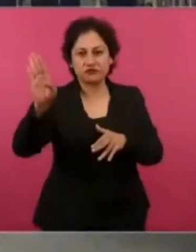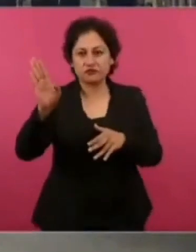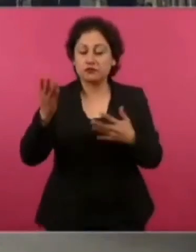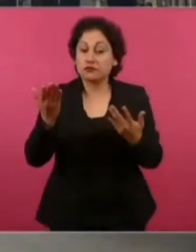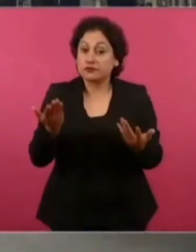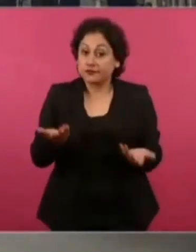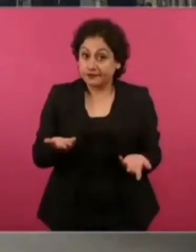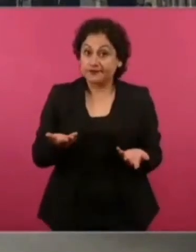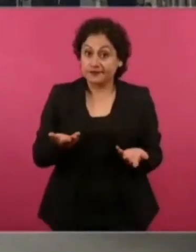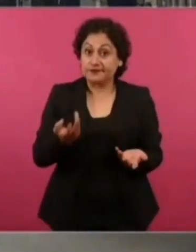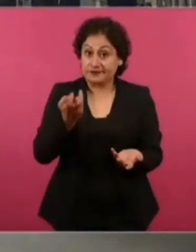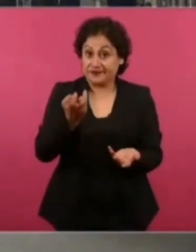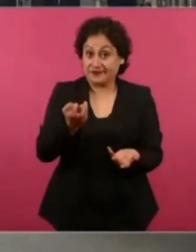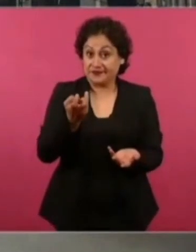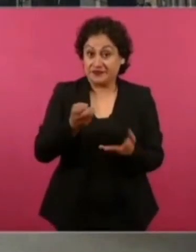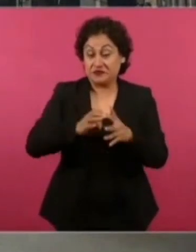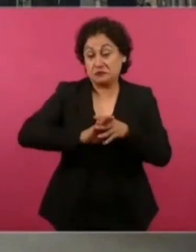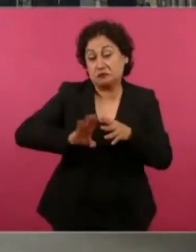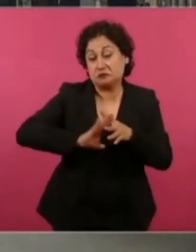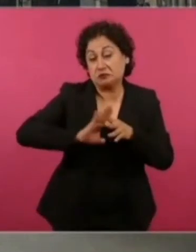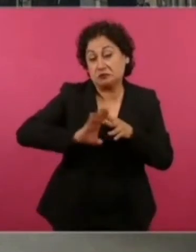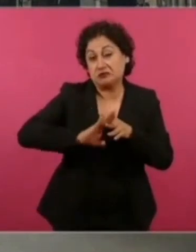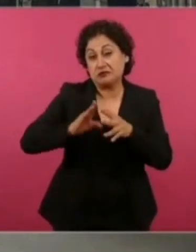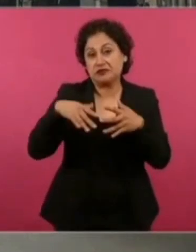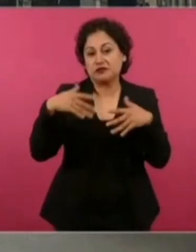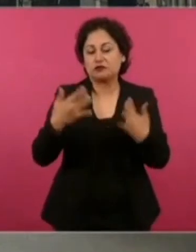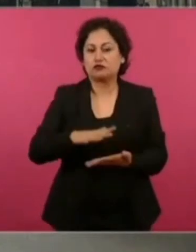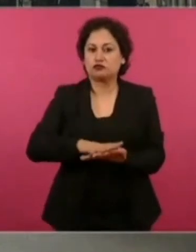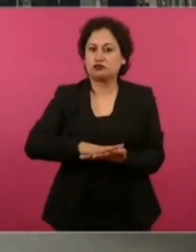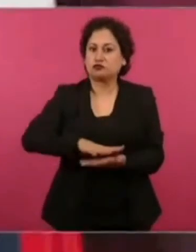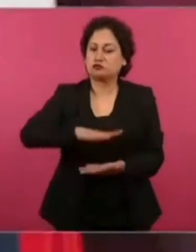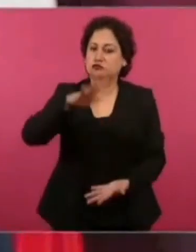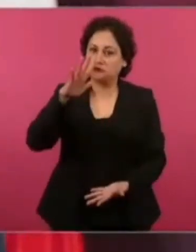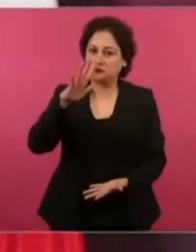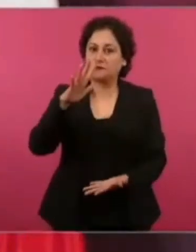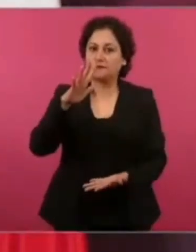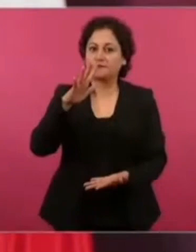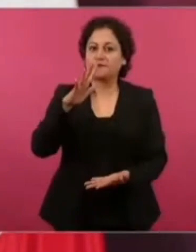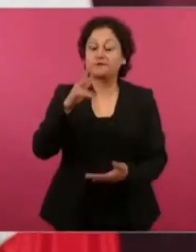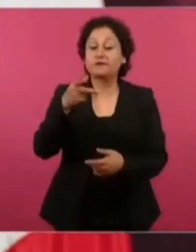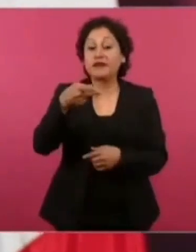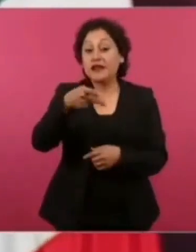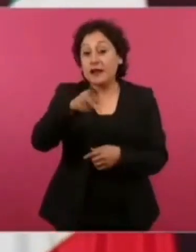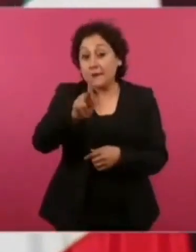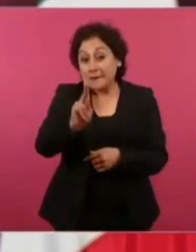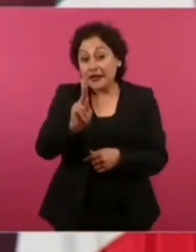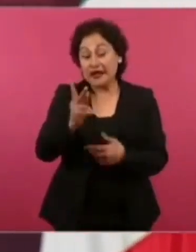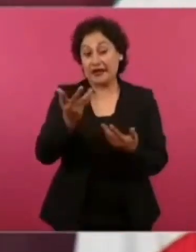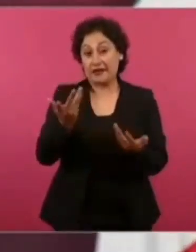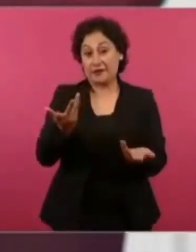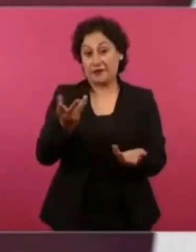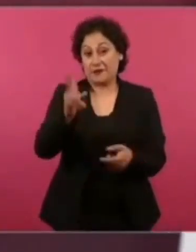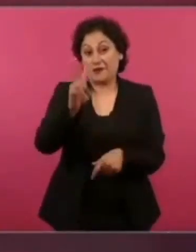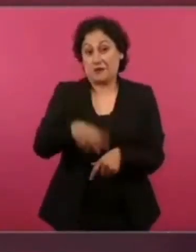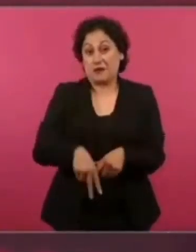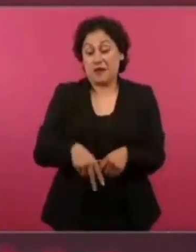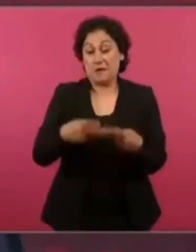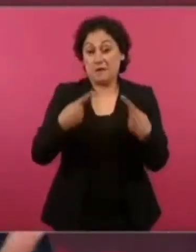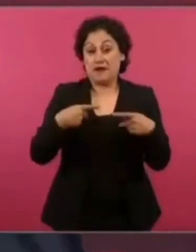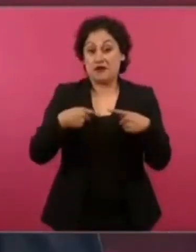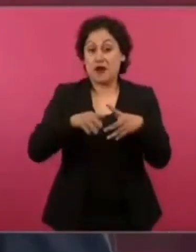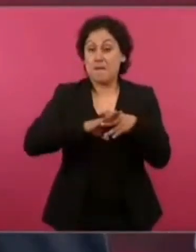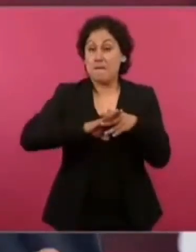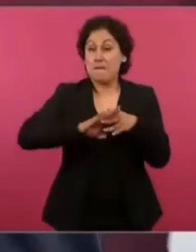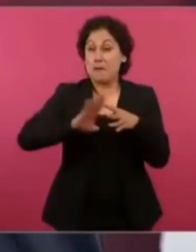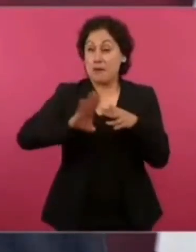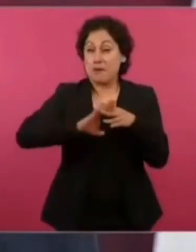nos salvó, porque fue como una válvula de escape. Imagínense si no se